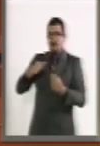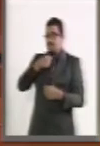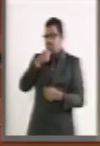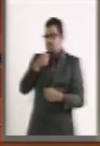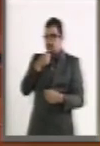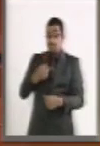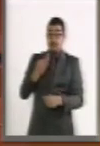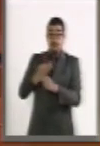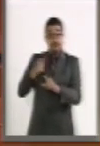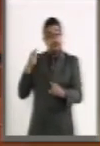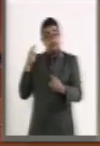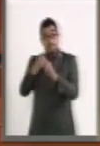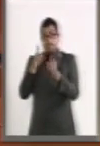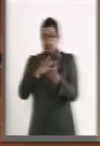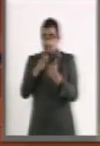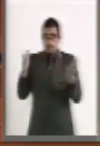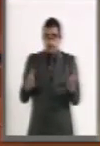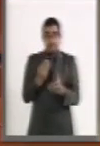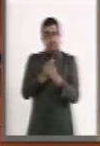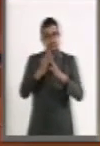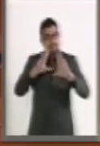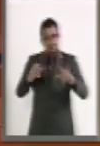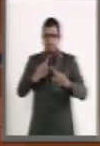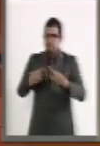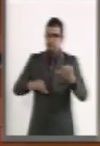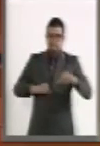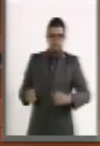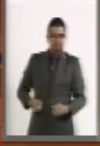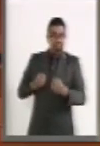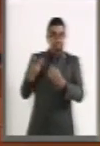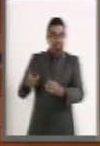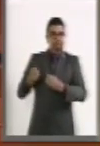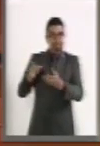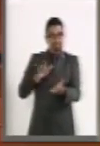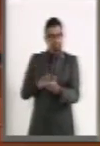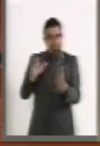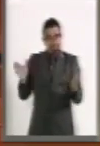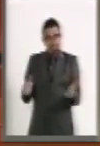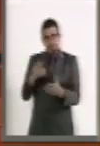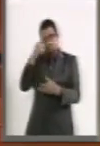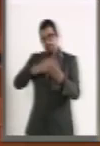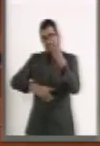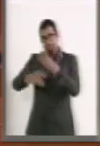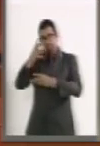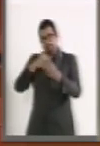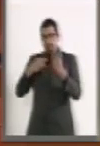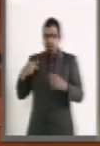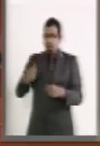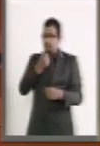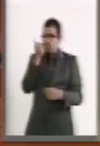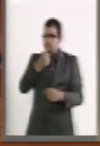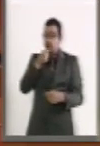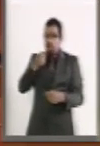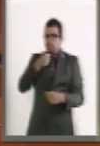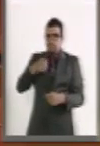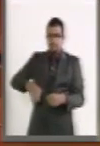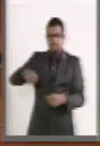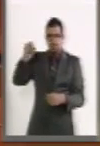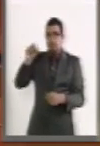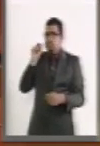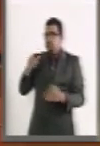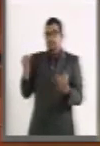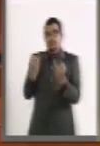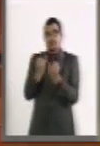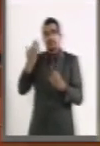y promover programas, cursos y actividades académicos que fortalezcan la enseñanza y aprendizaje de los adultos mayores, acordes